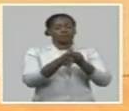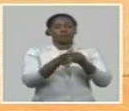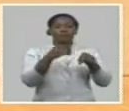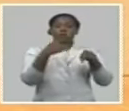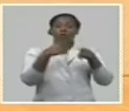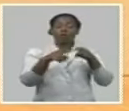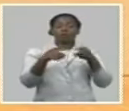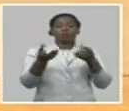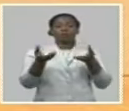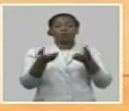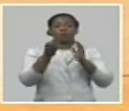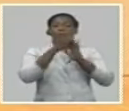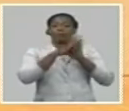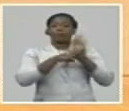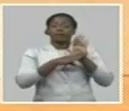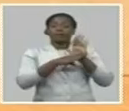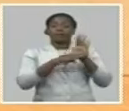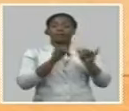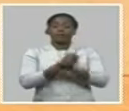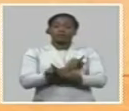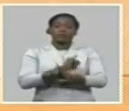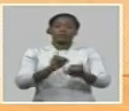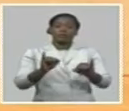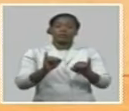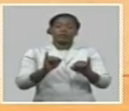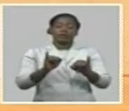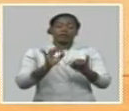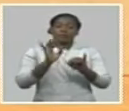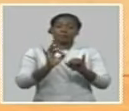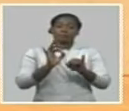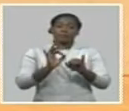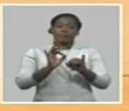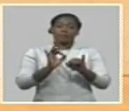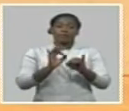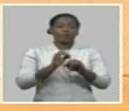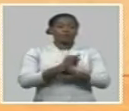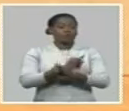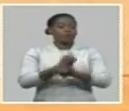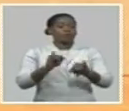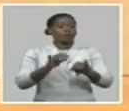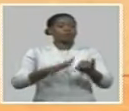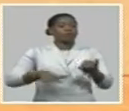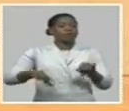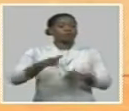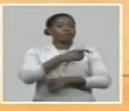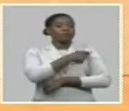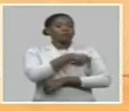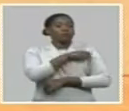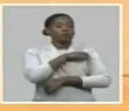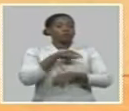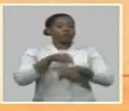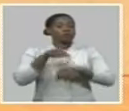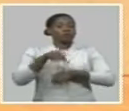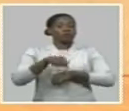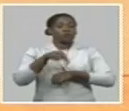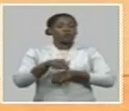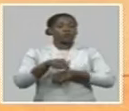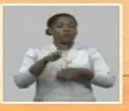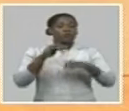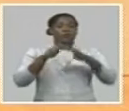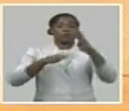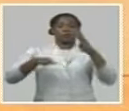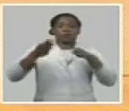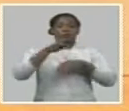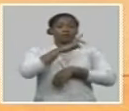medidas que han sido informada adecuadamente correctamente y pienso que son muy oportuna por todos los ministros de una forma u otra